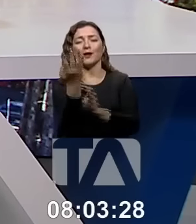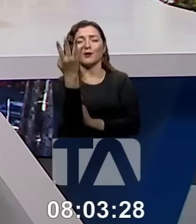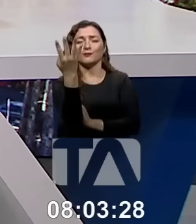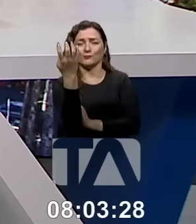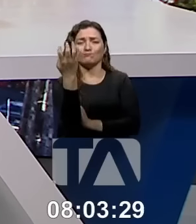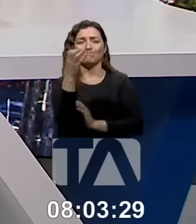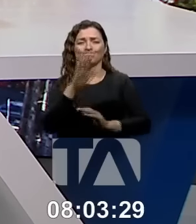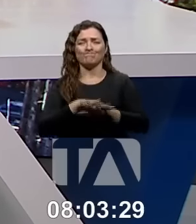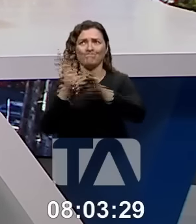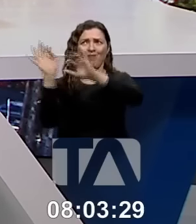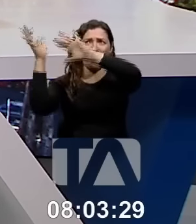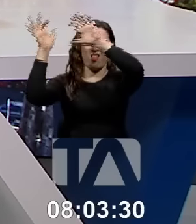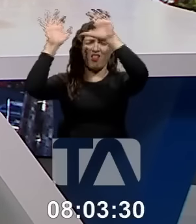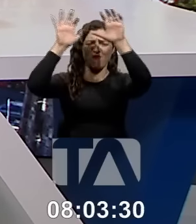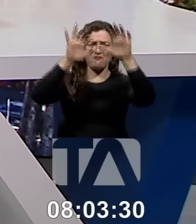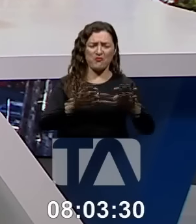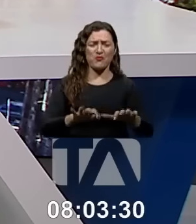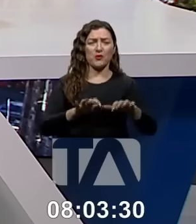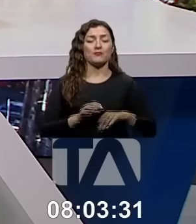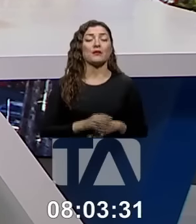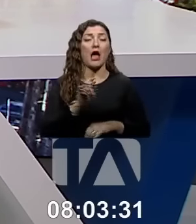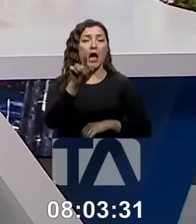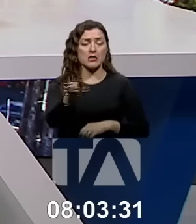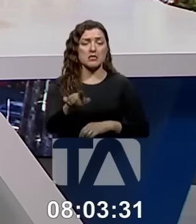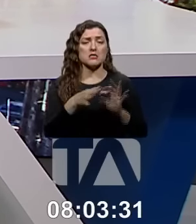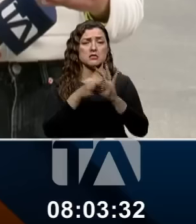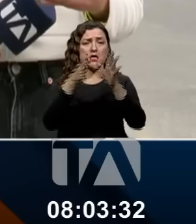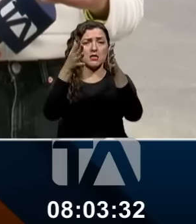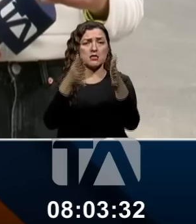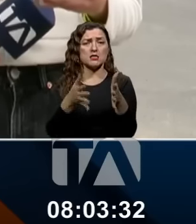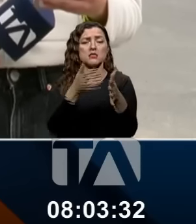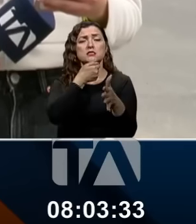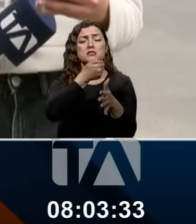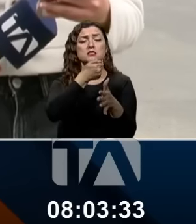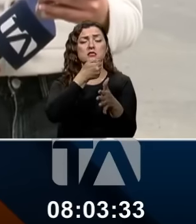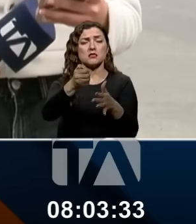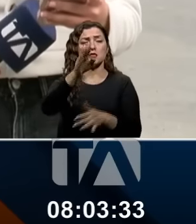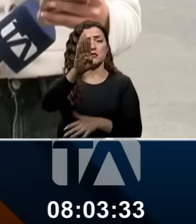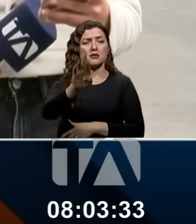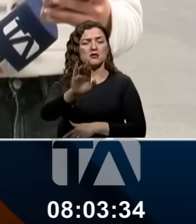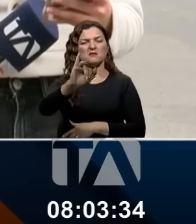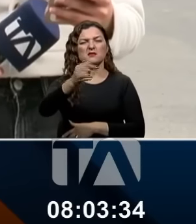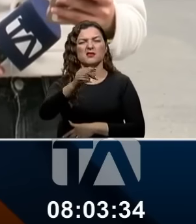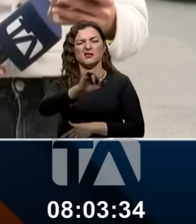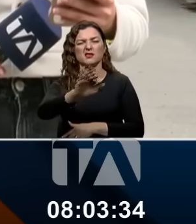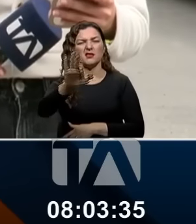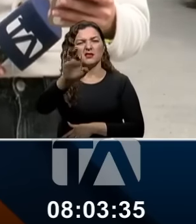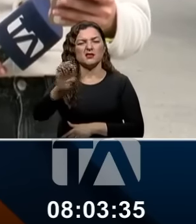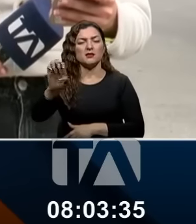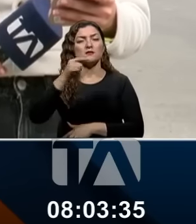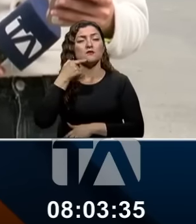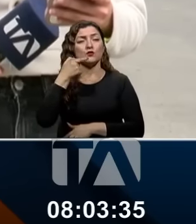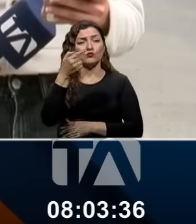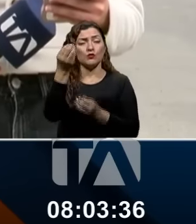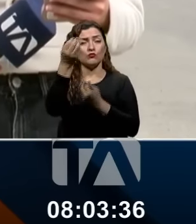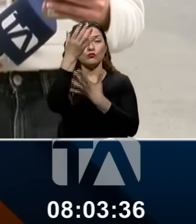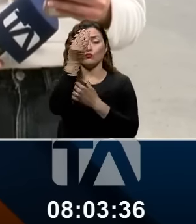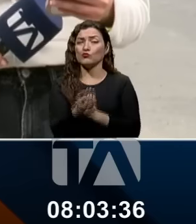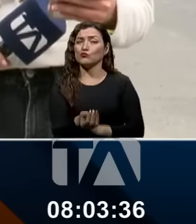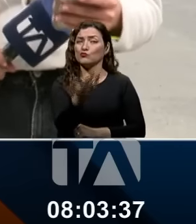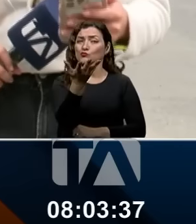deslaves. Lamentable, y es justamente ahí donde se encuentra nuestra compañera Brigitte Mancheno. Ella nos tiene más información al respecto. Brigitte, buenos